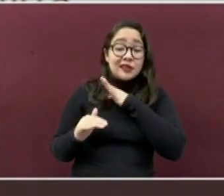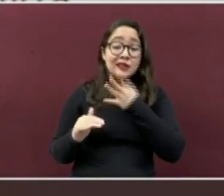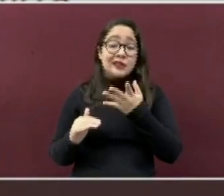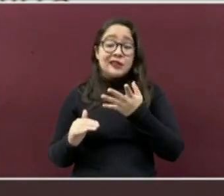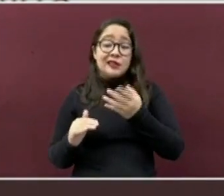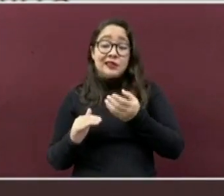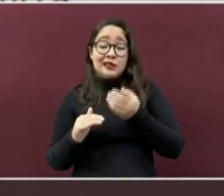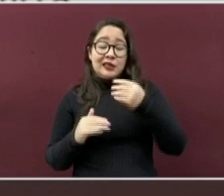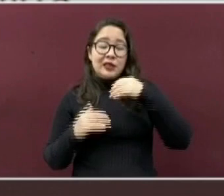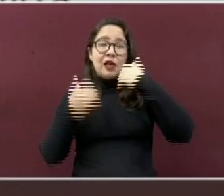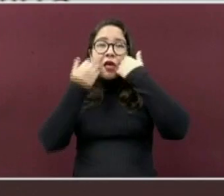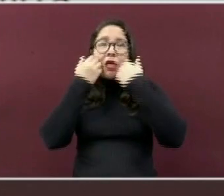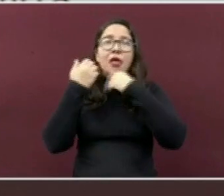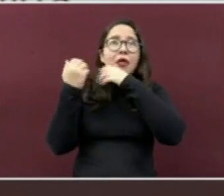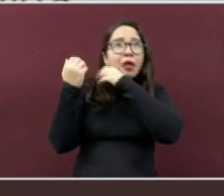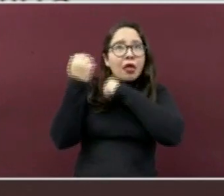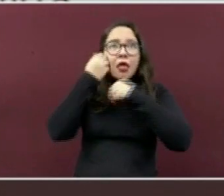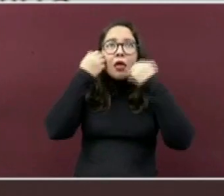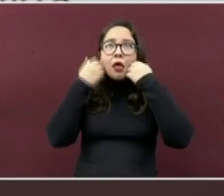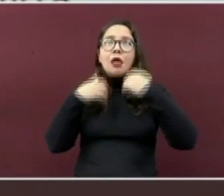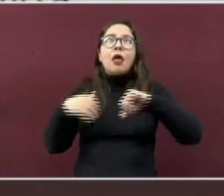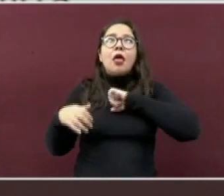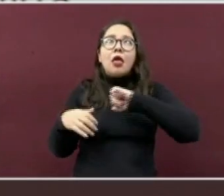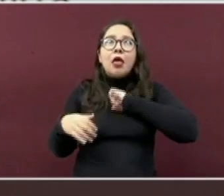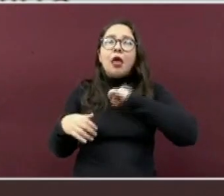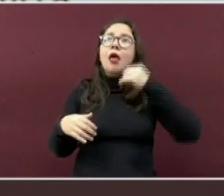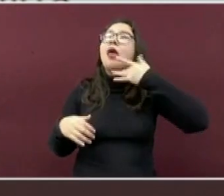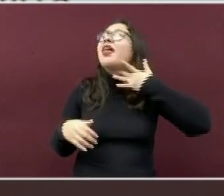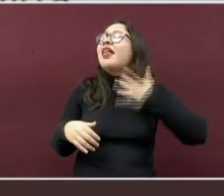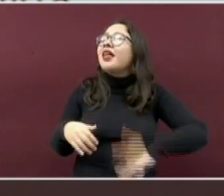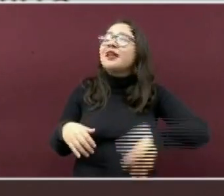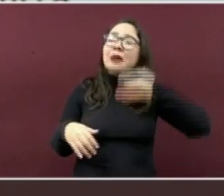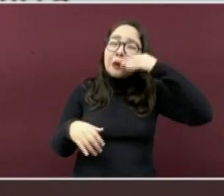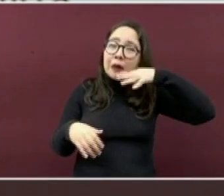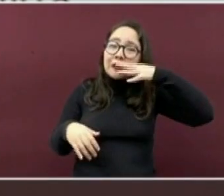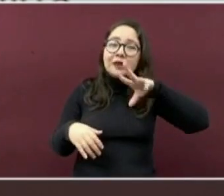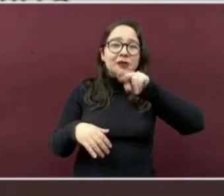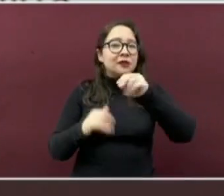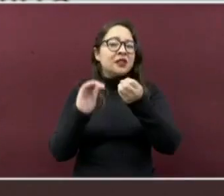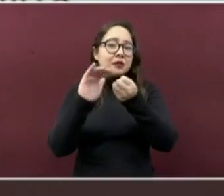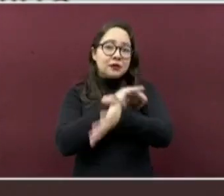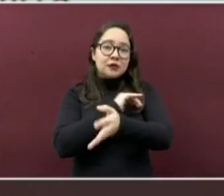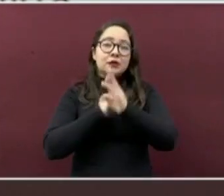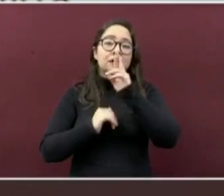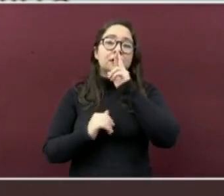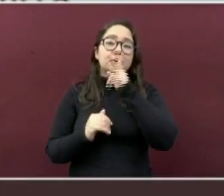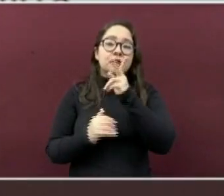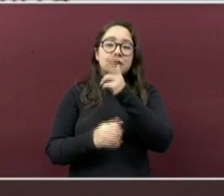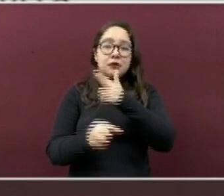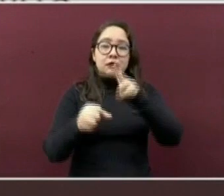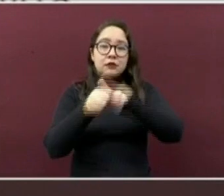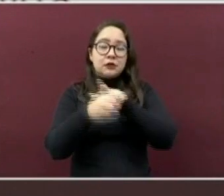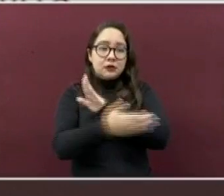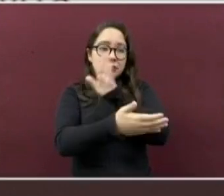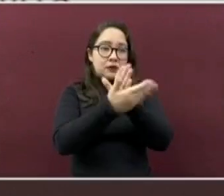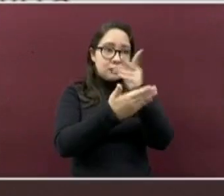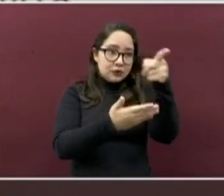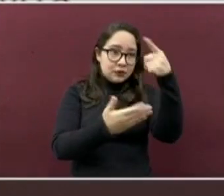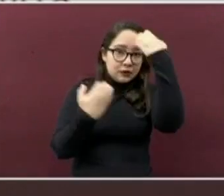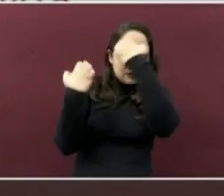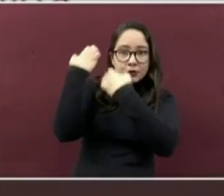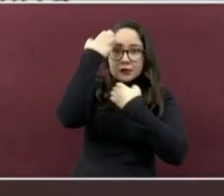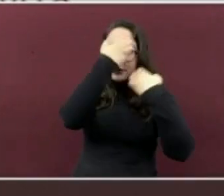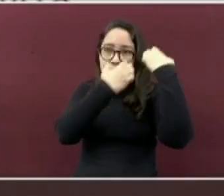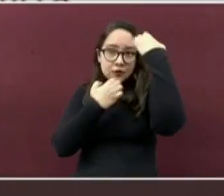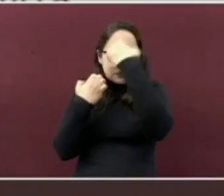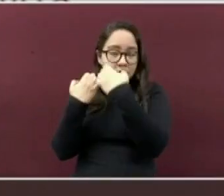dolor de cabeza, garganta, tos o escurrimiento nasal y asista a la unidad de salud más cercana para